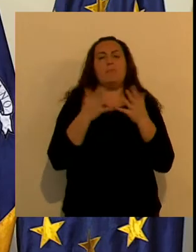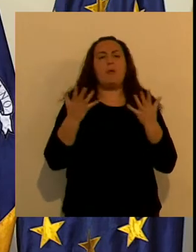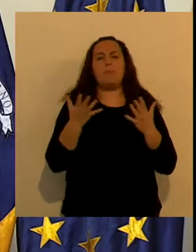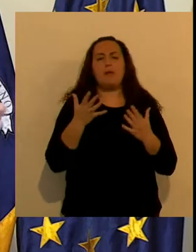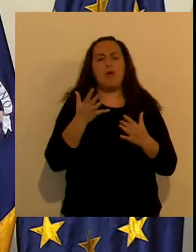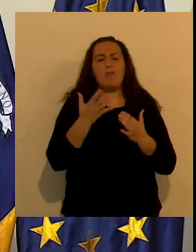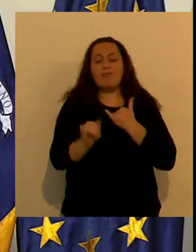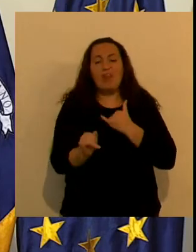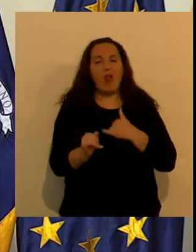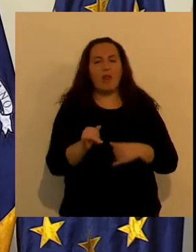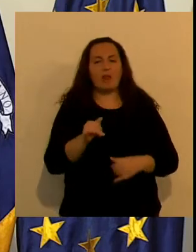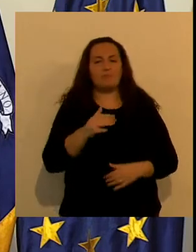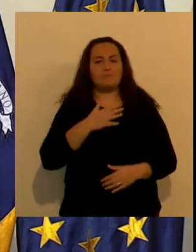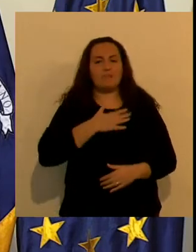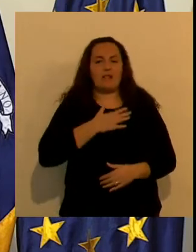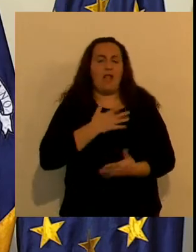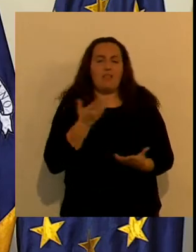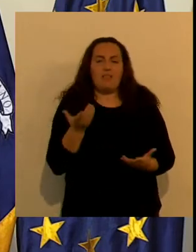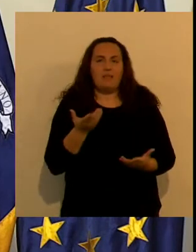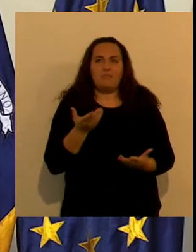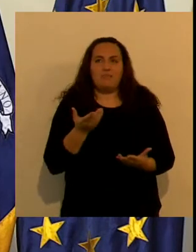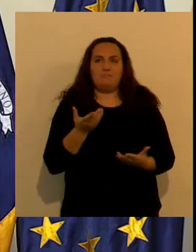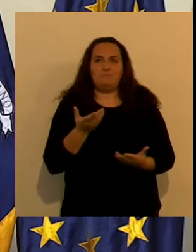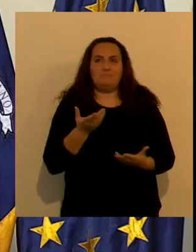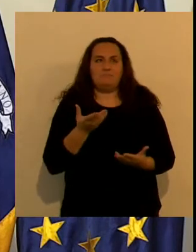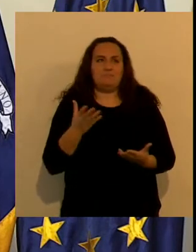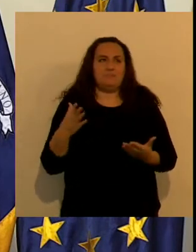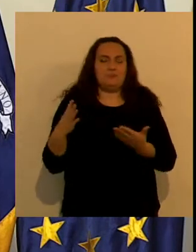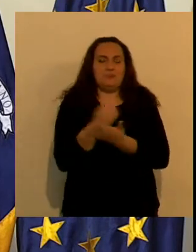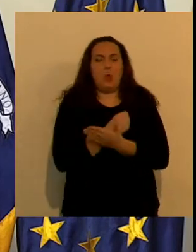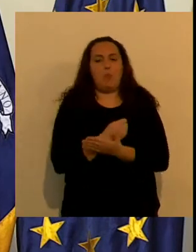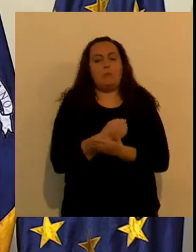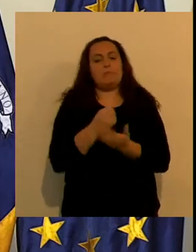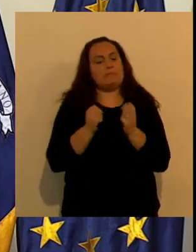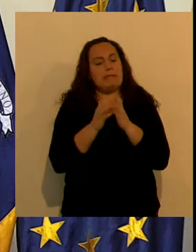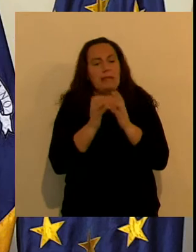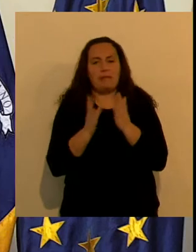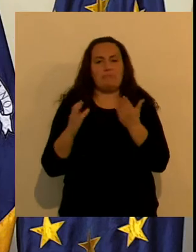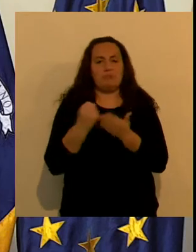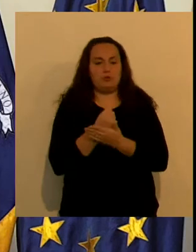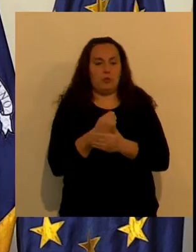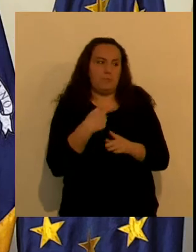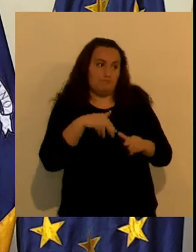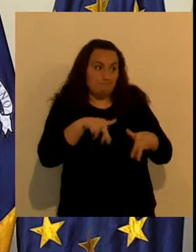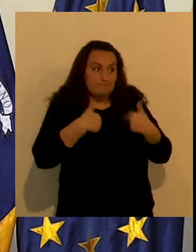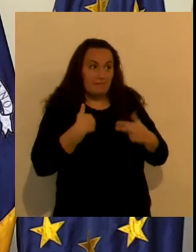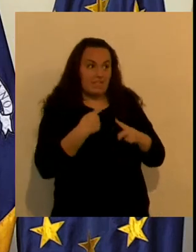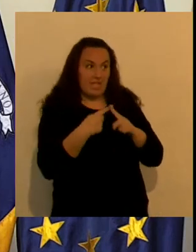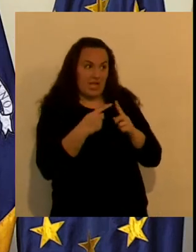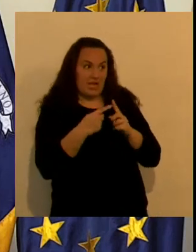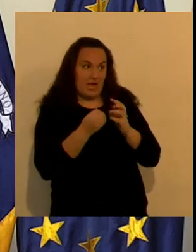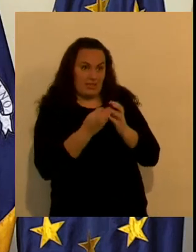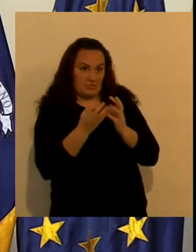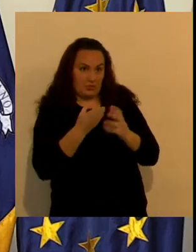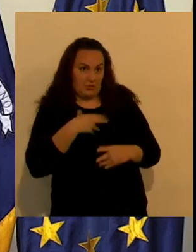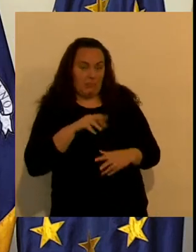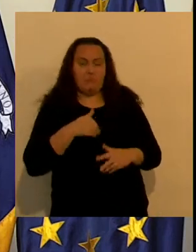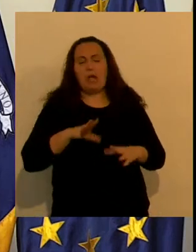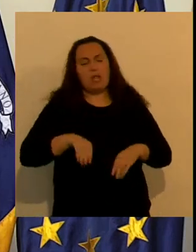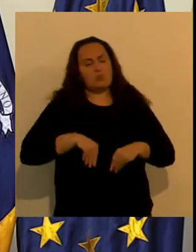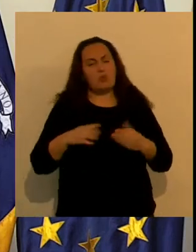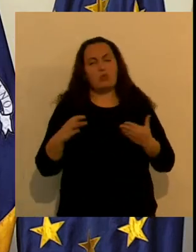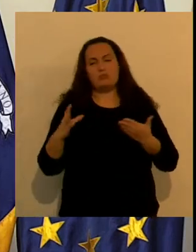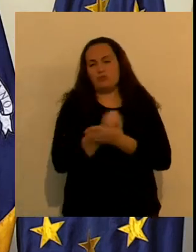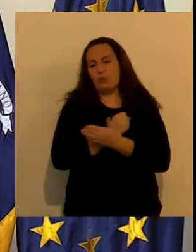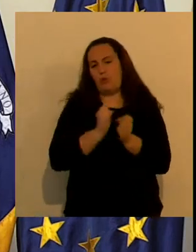también, permíteme, alcalde, de todos, de Santa Cruz de la Palma, pero de toda la isla, y espero que así la suman toda la población de nuestra isla. Muchas gracias,